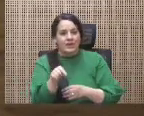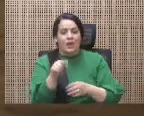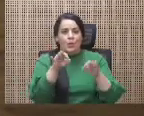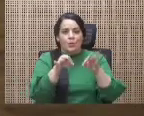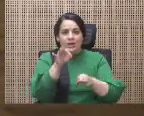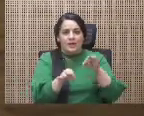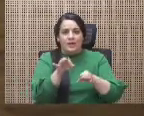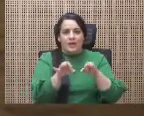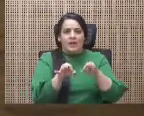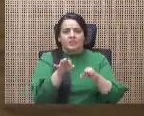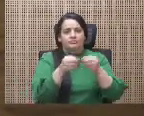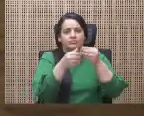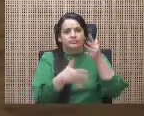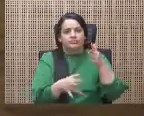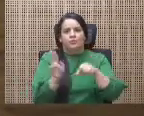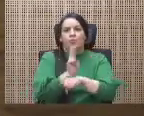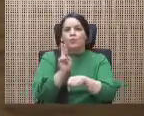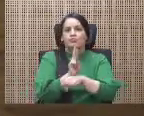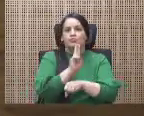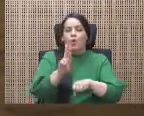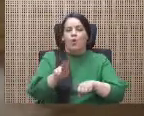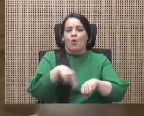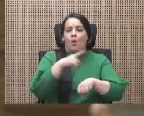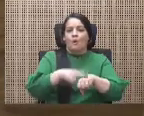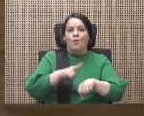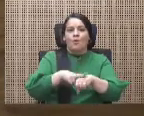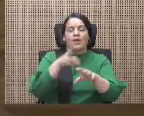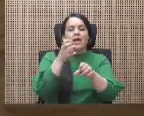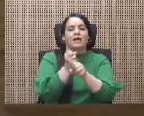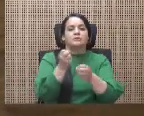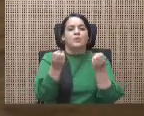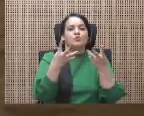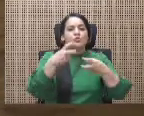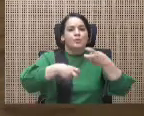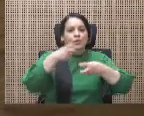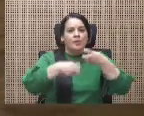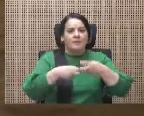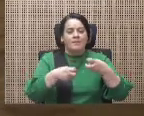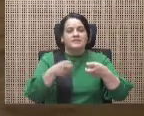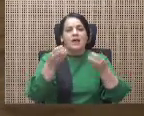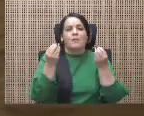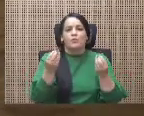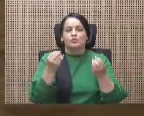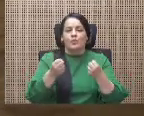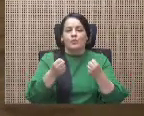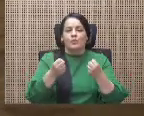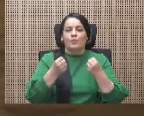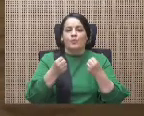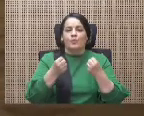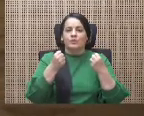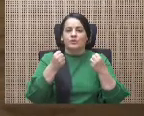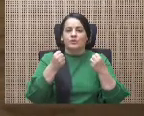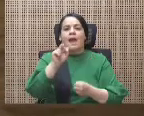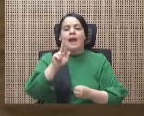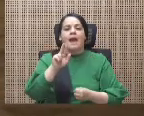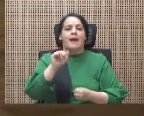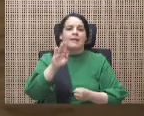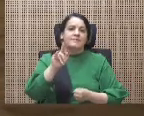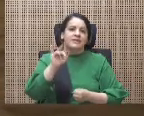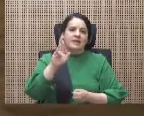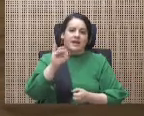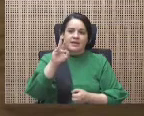uso común, que genera muchísimos problemas, incluso potenciales arbitrariedades a la hora de cobrar el impuesto sobre bienes inmuebles.